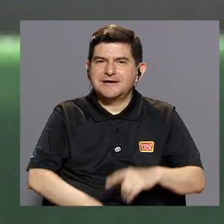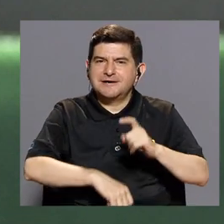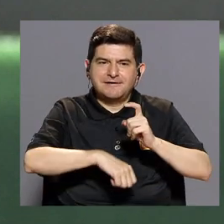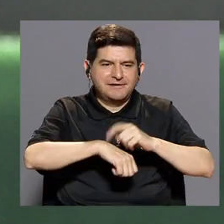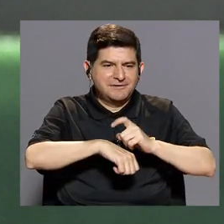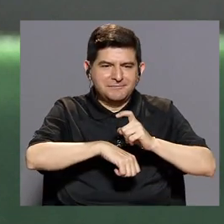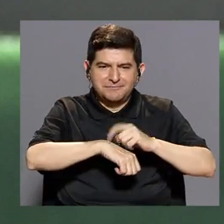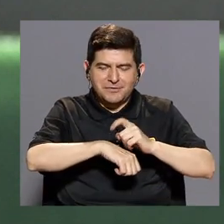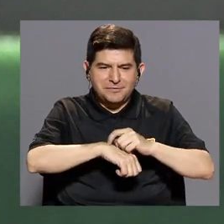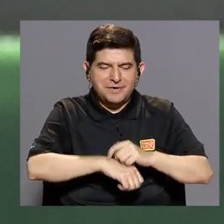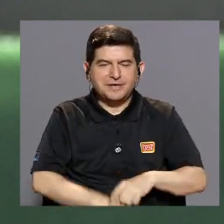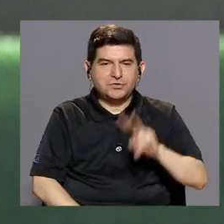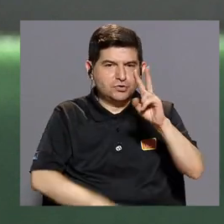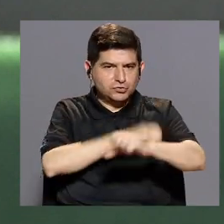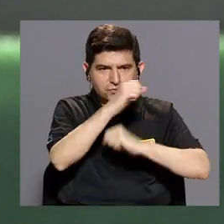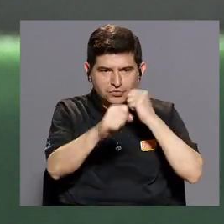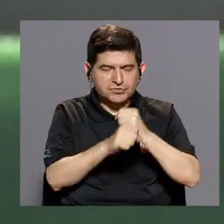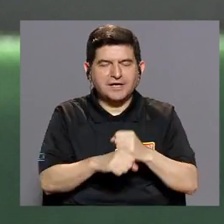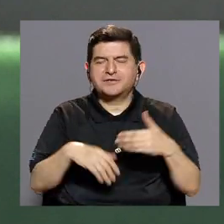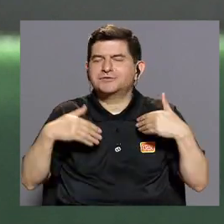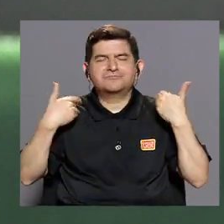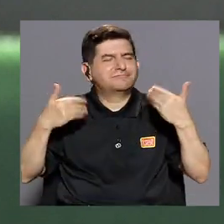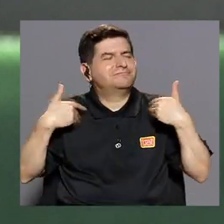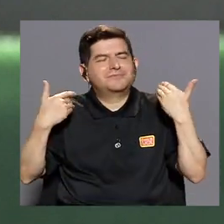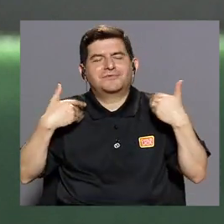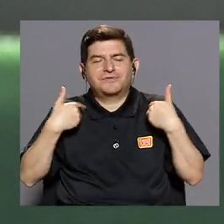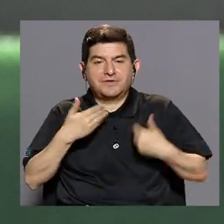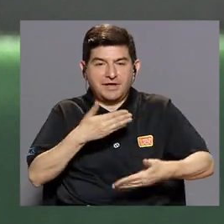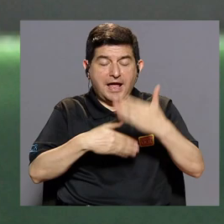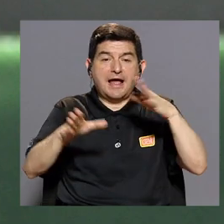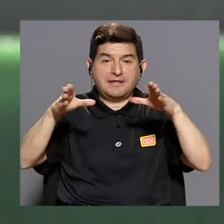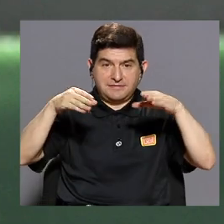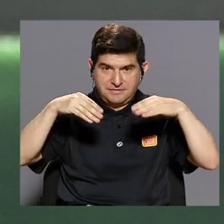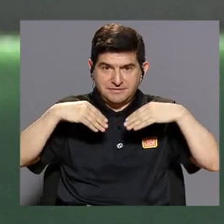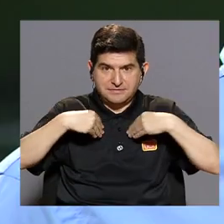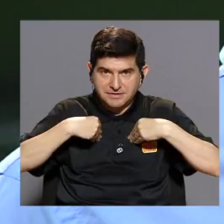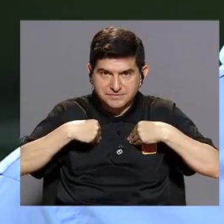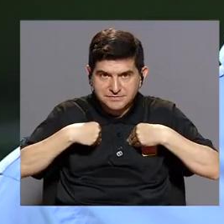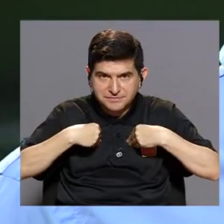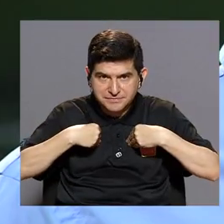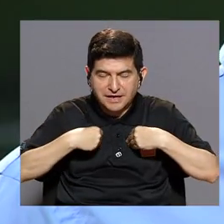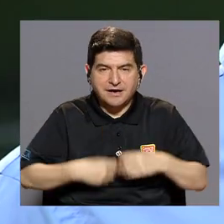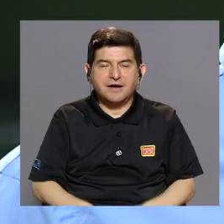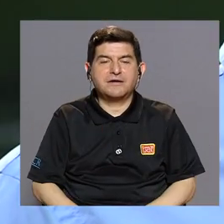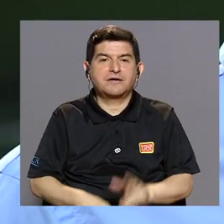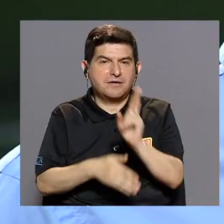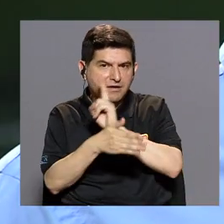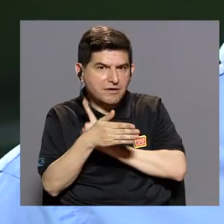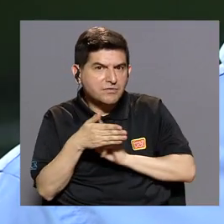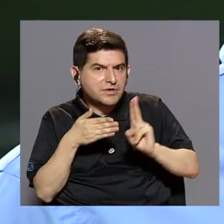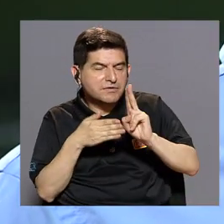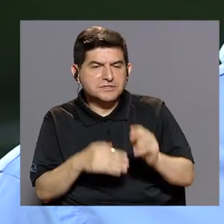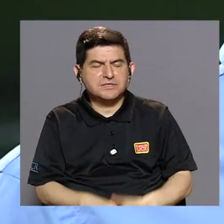fueron momentos, o sea, fueron dos años con mucha alegría. Antes de haber yo asumido la